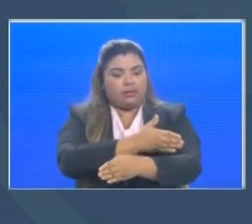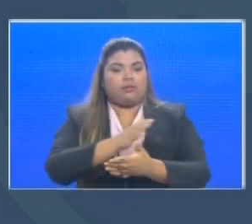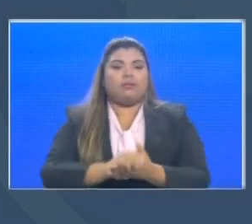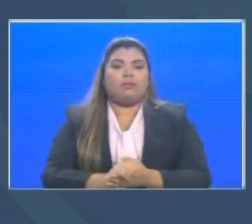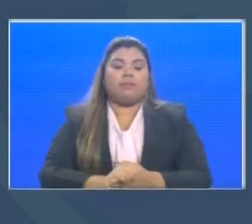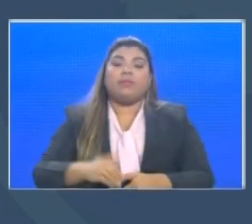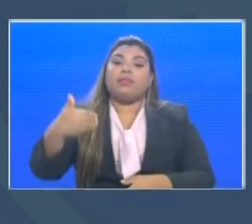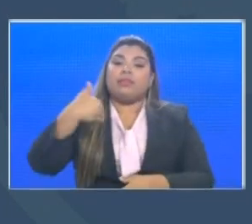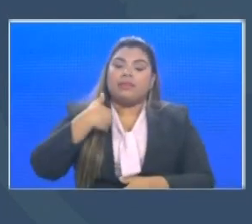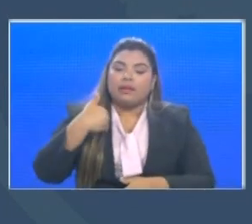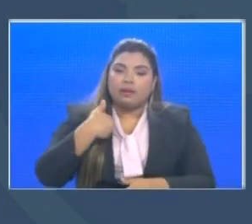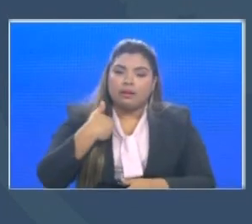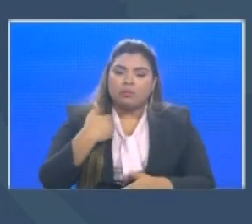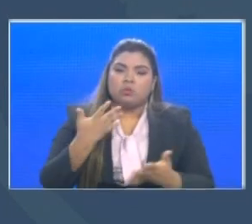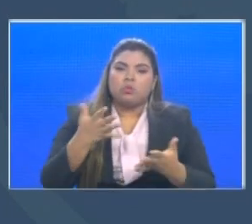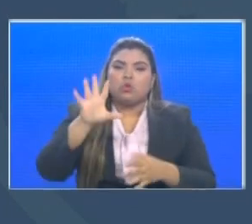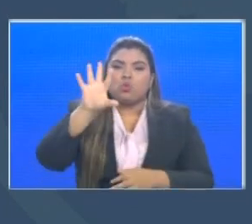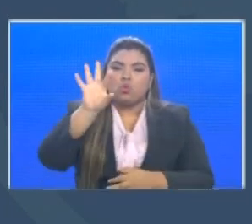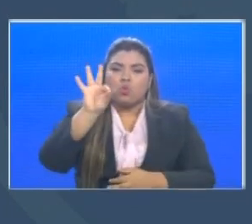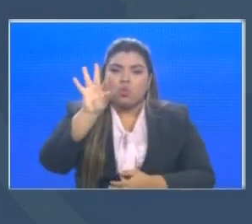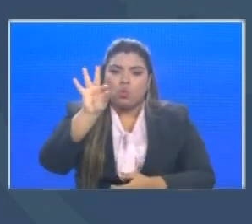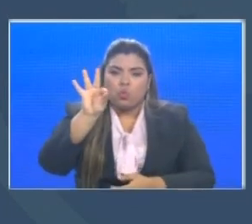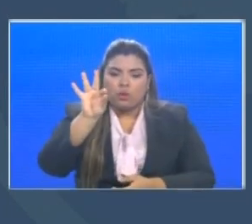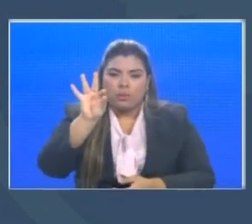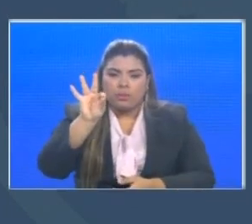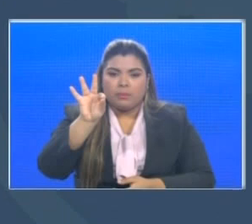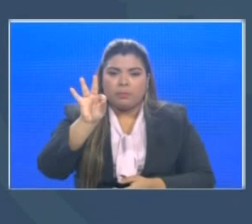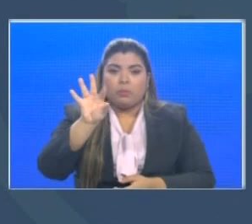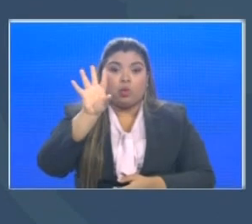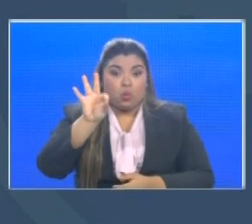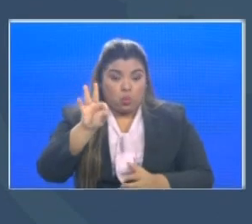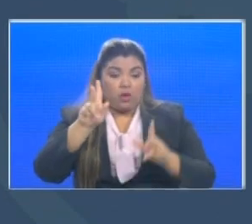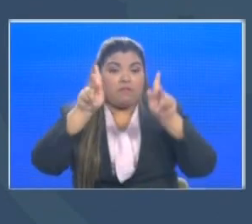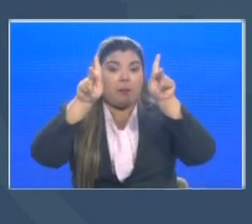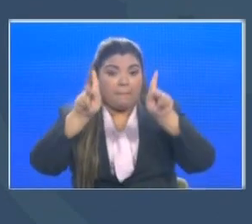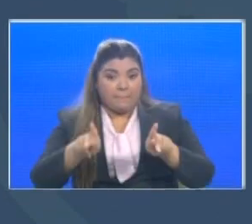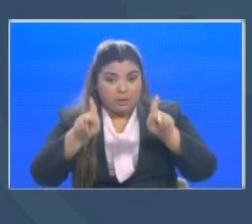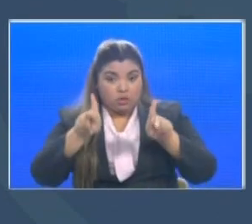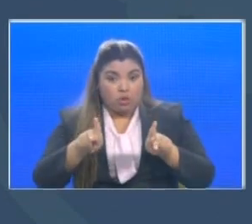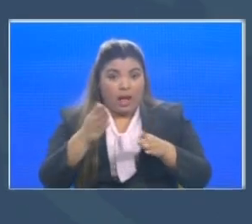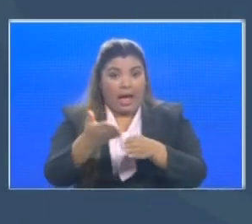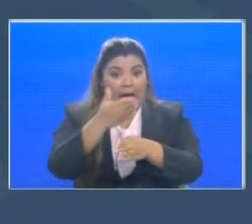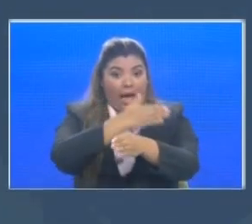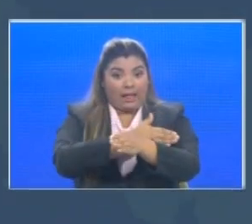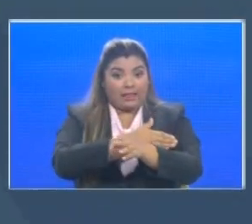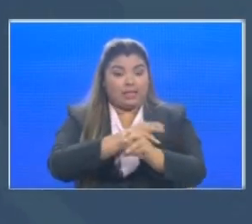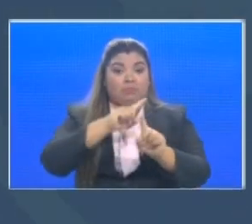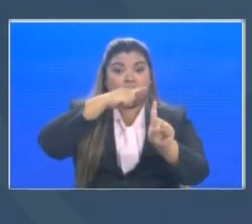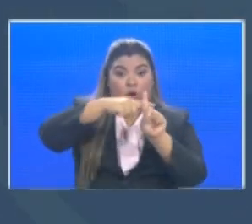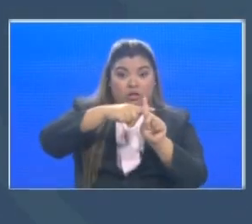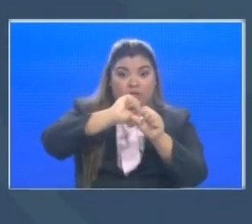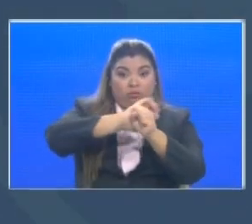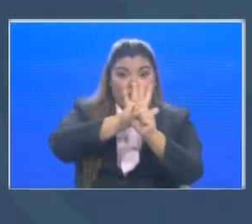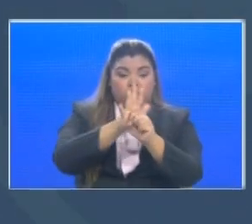Y tenemos 9 pacientes recuperados.